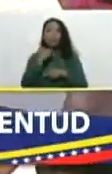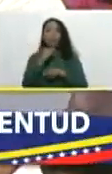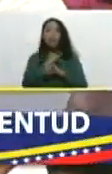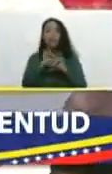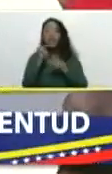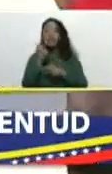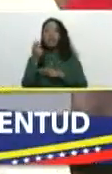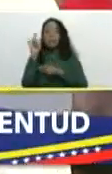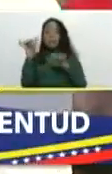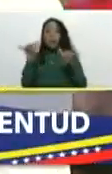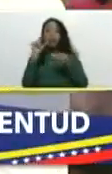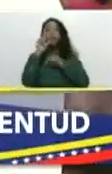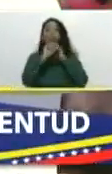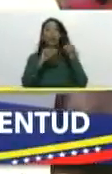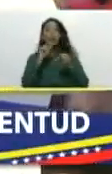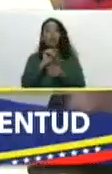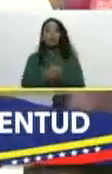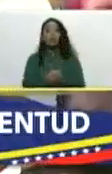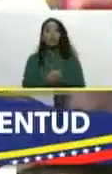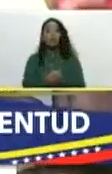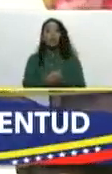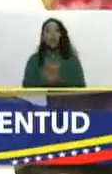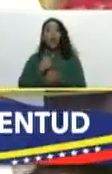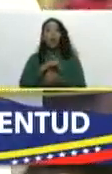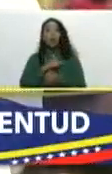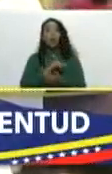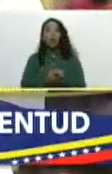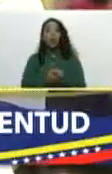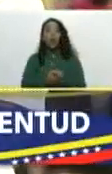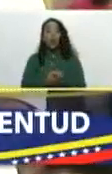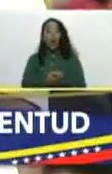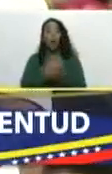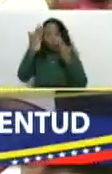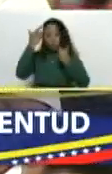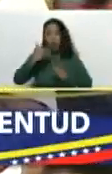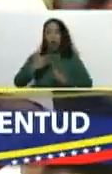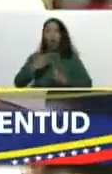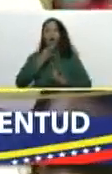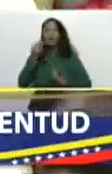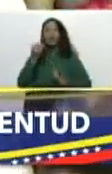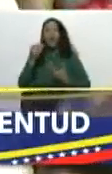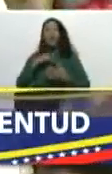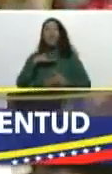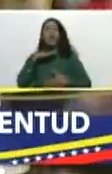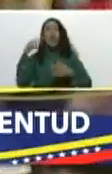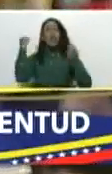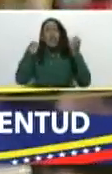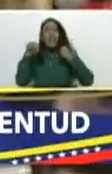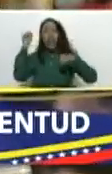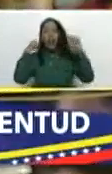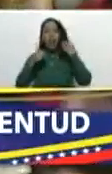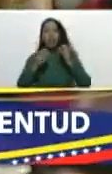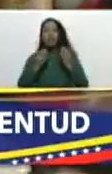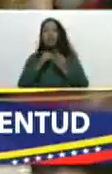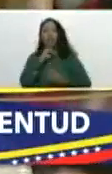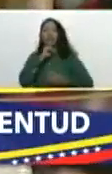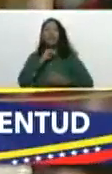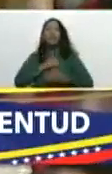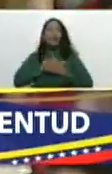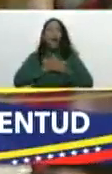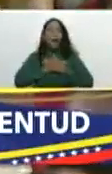expresa en ese mismo tuit que somos esa juventud llena de mucha rebeldía, llena de mucha pasión, que es algo que no